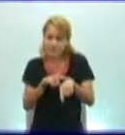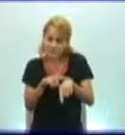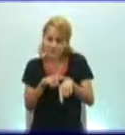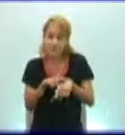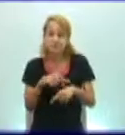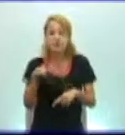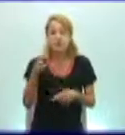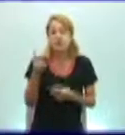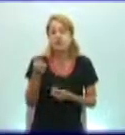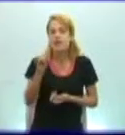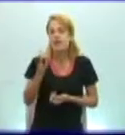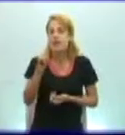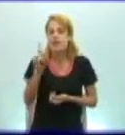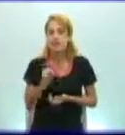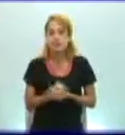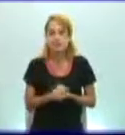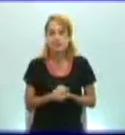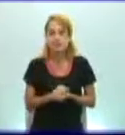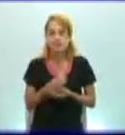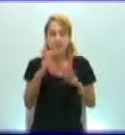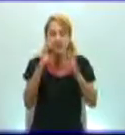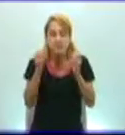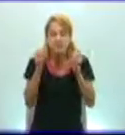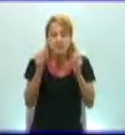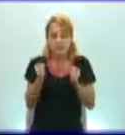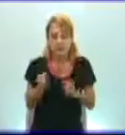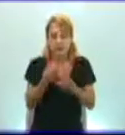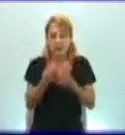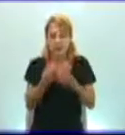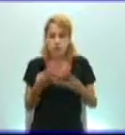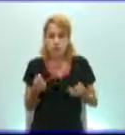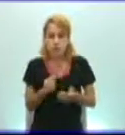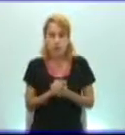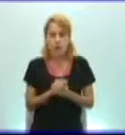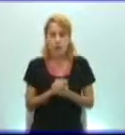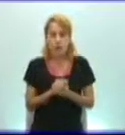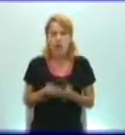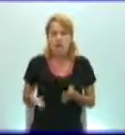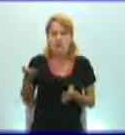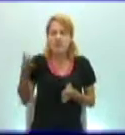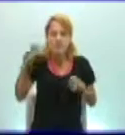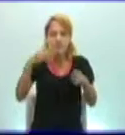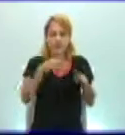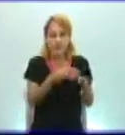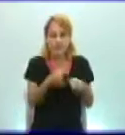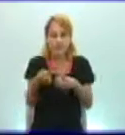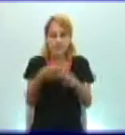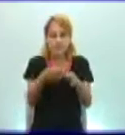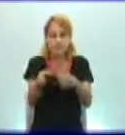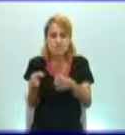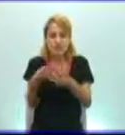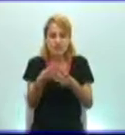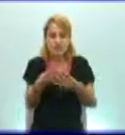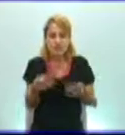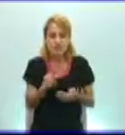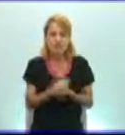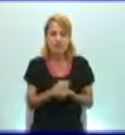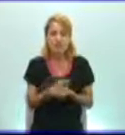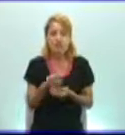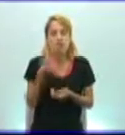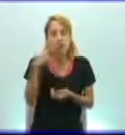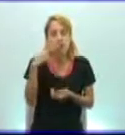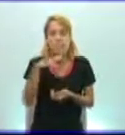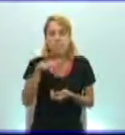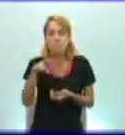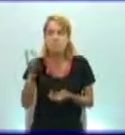raíz, que vive fija al suelo, que crece en dirección a la tierra, que busca los depósitos de agua para